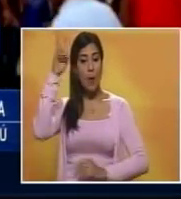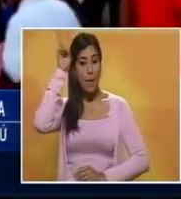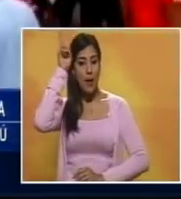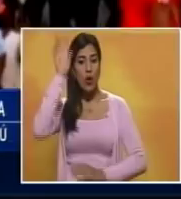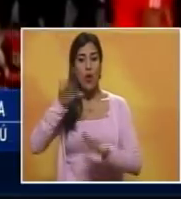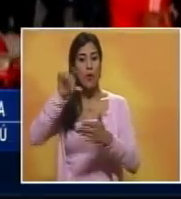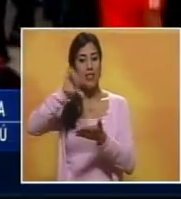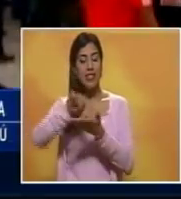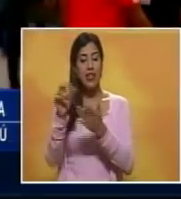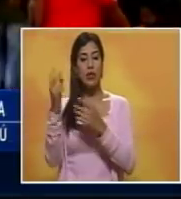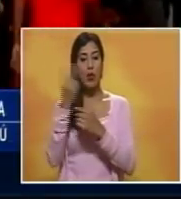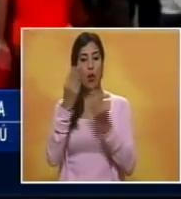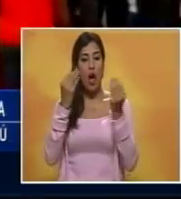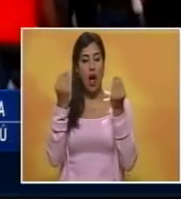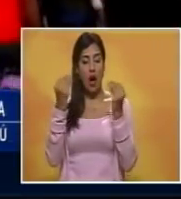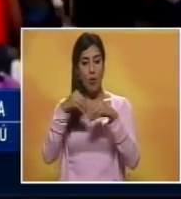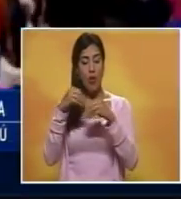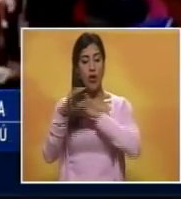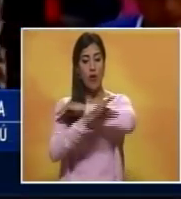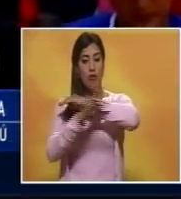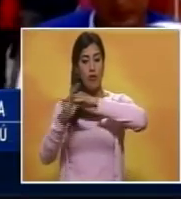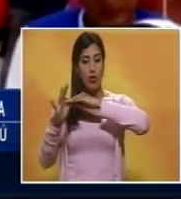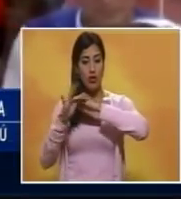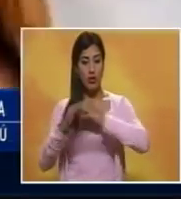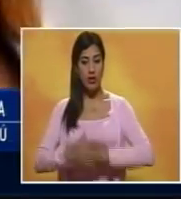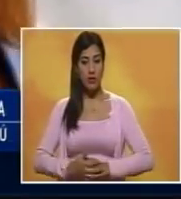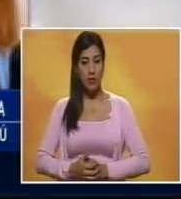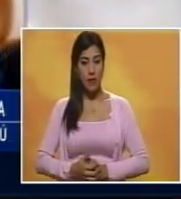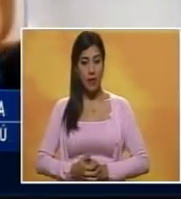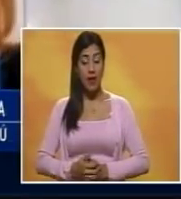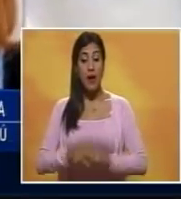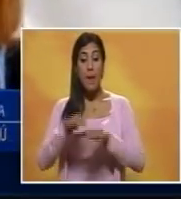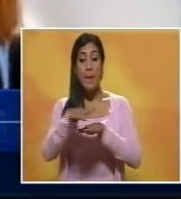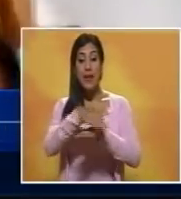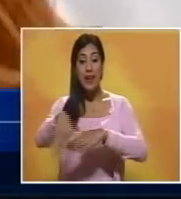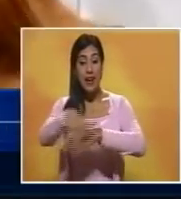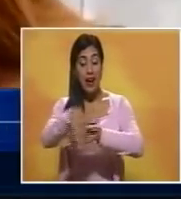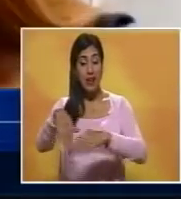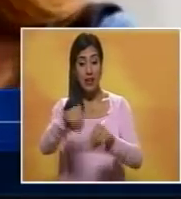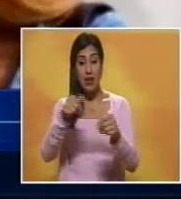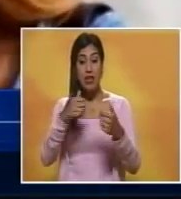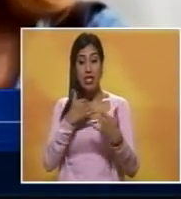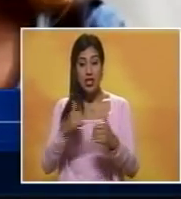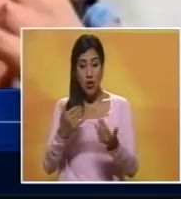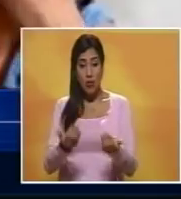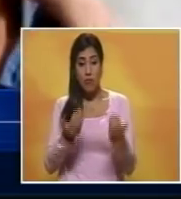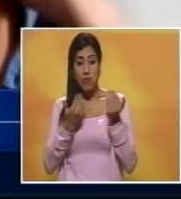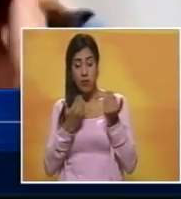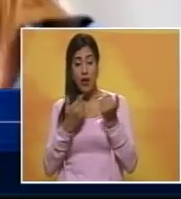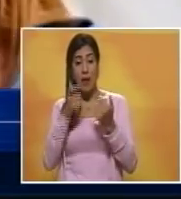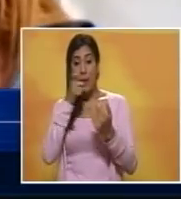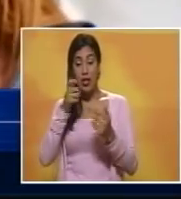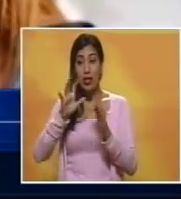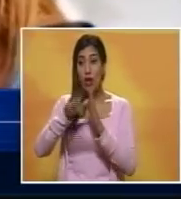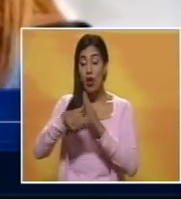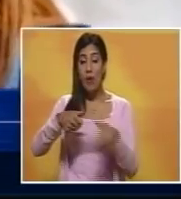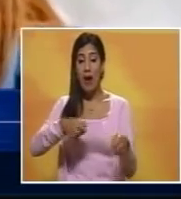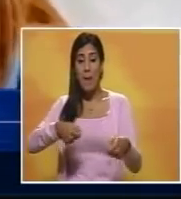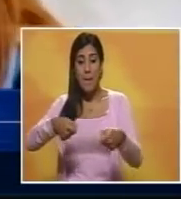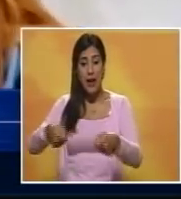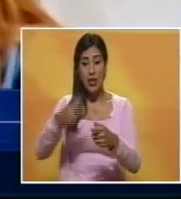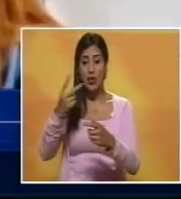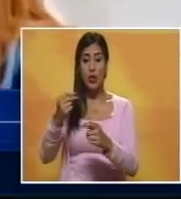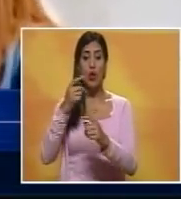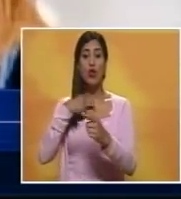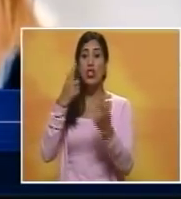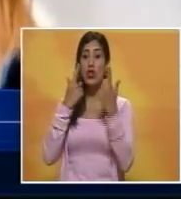del centro binacional en la frontera en Zarumilla, Tumbes. En el piso, dormimos en el piso con ellos pendientes que no nos vayan a llevar las maletas,